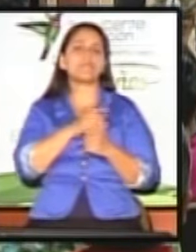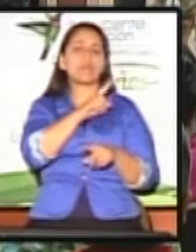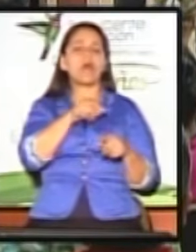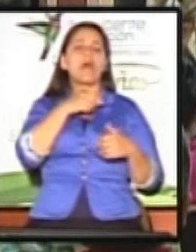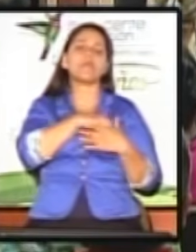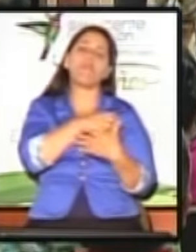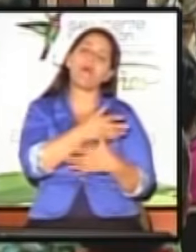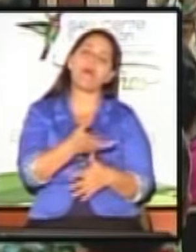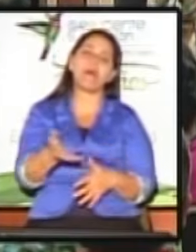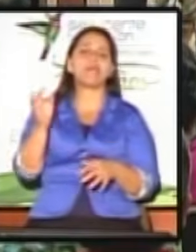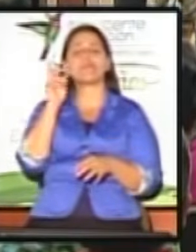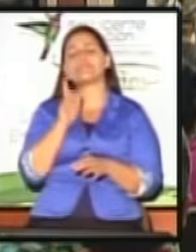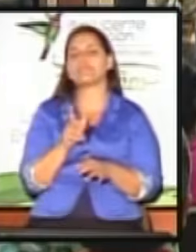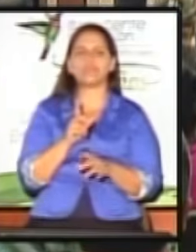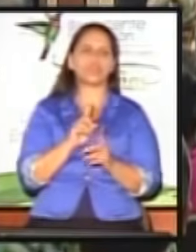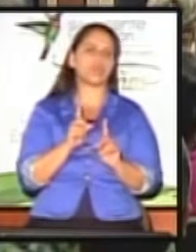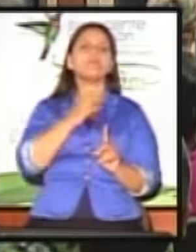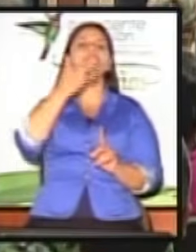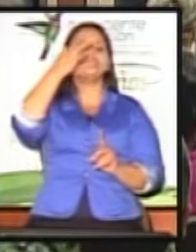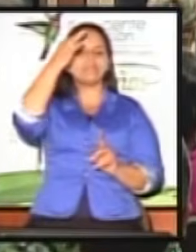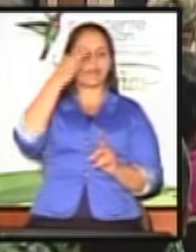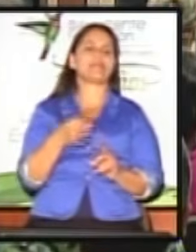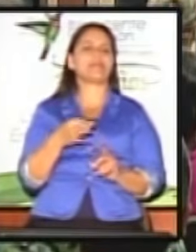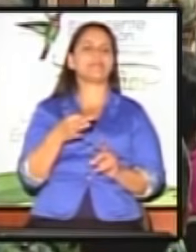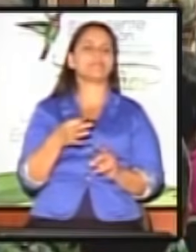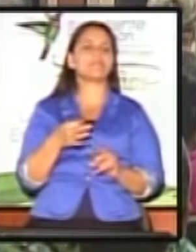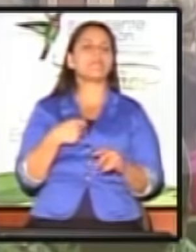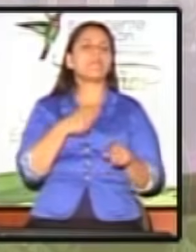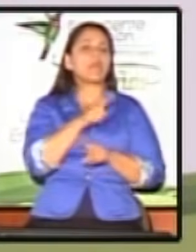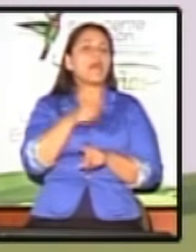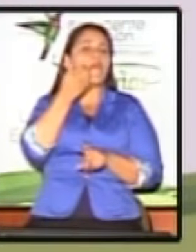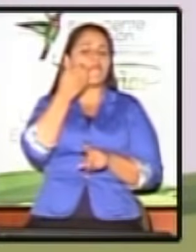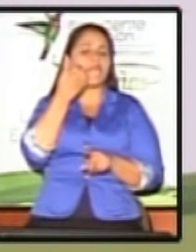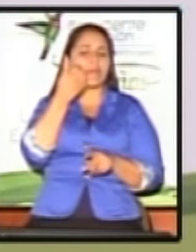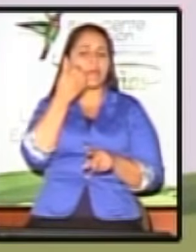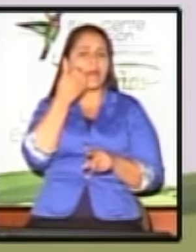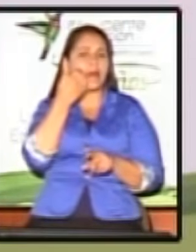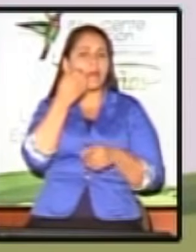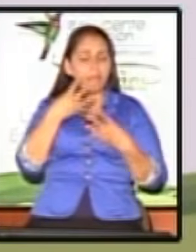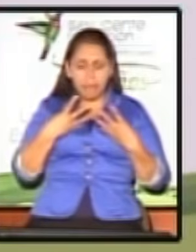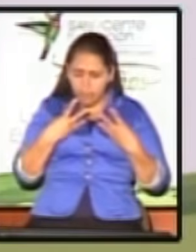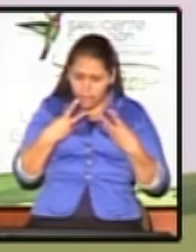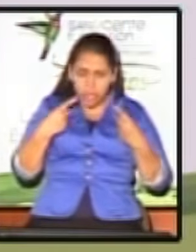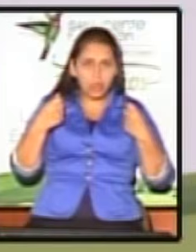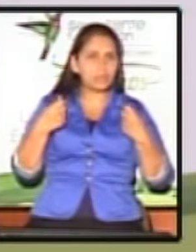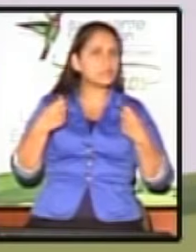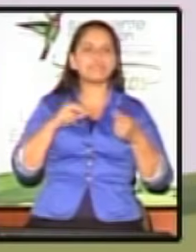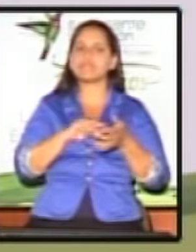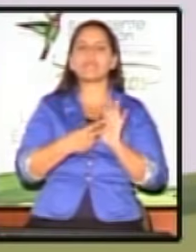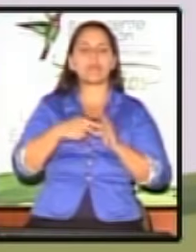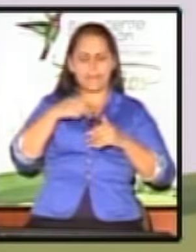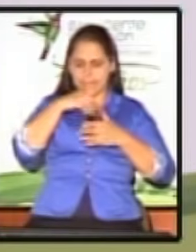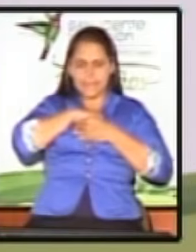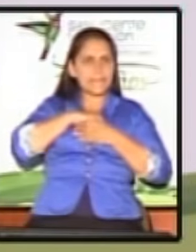real, en el sentido de que un paciente con una enfermedad terminal tiene esperanzas y tiene un proyecto de vida por tener.